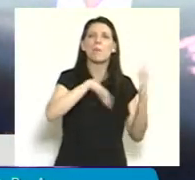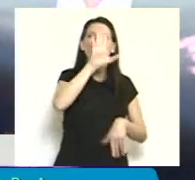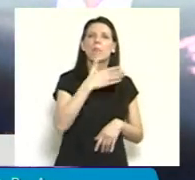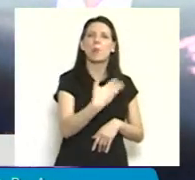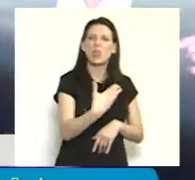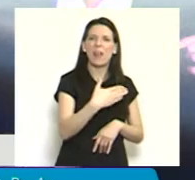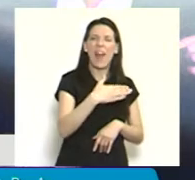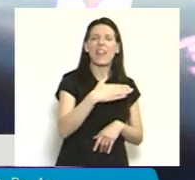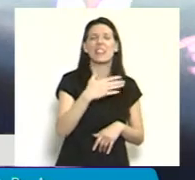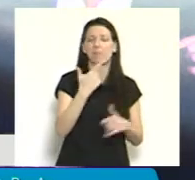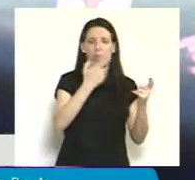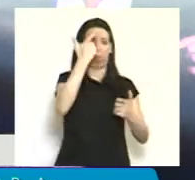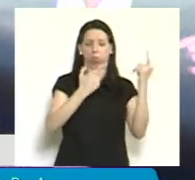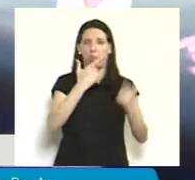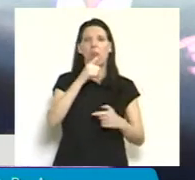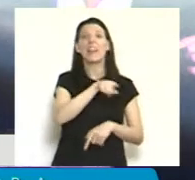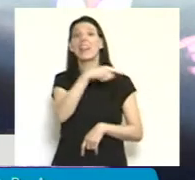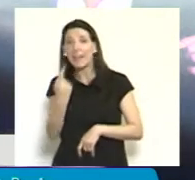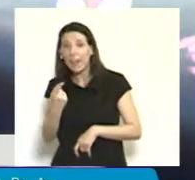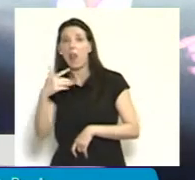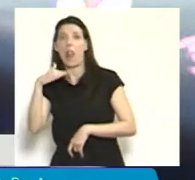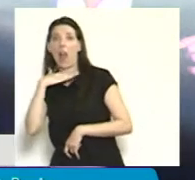que de disparar contra un delincuente.